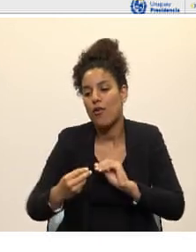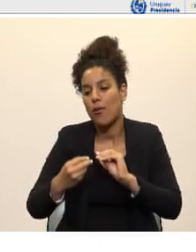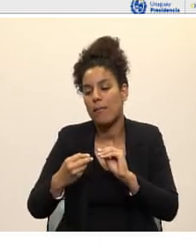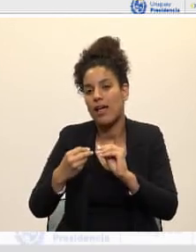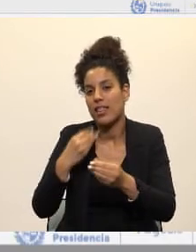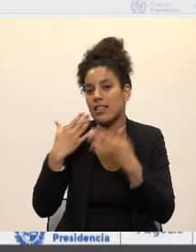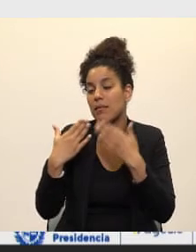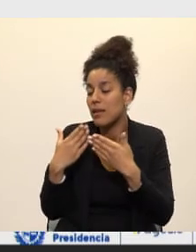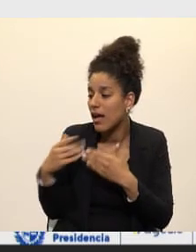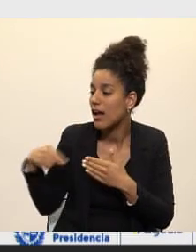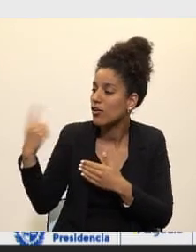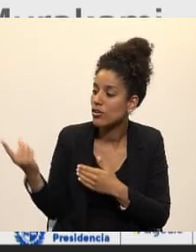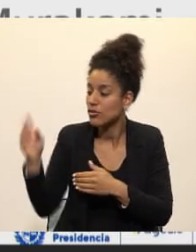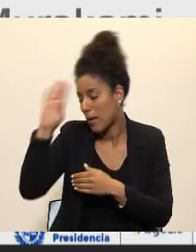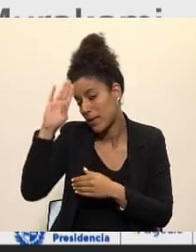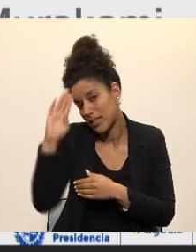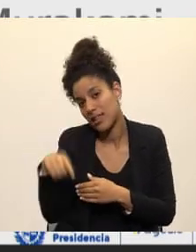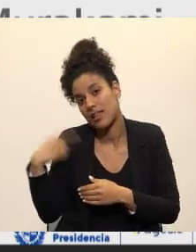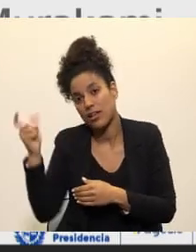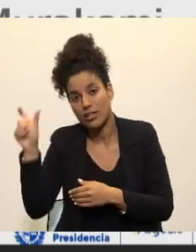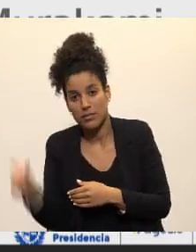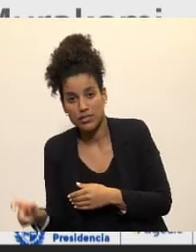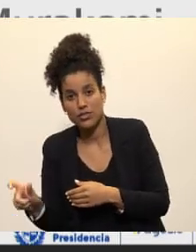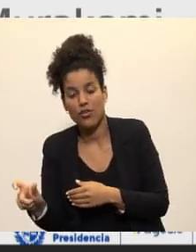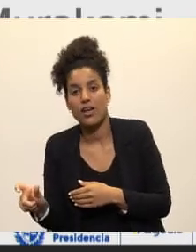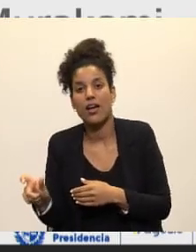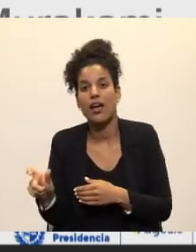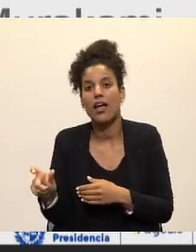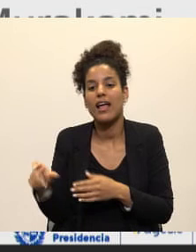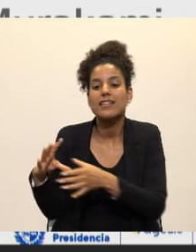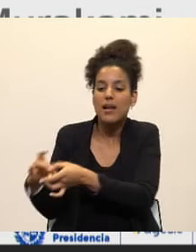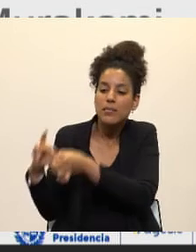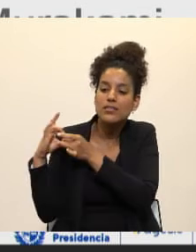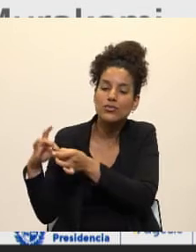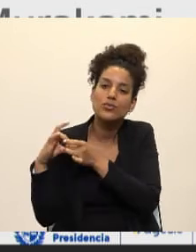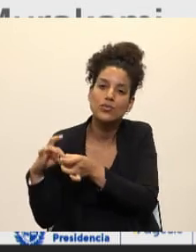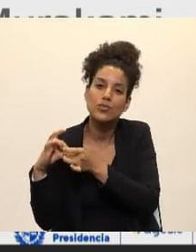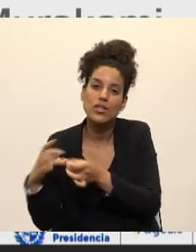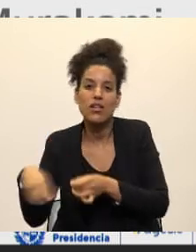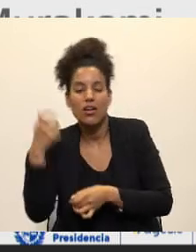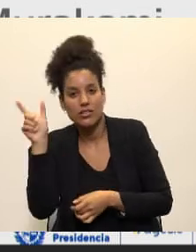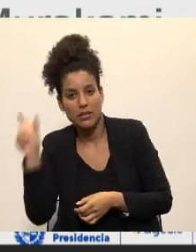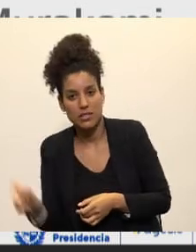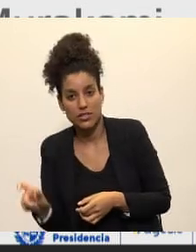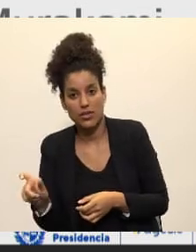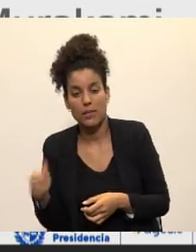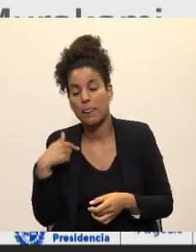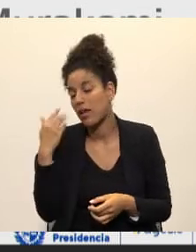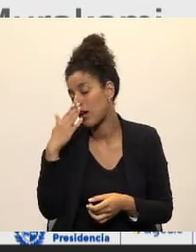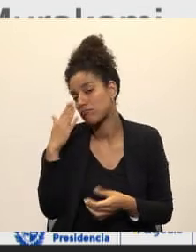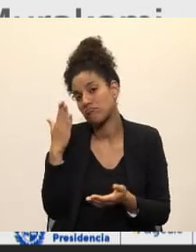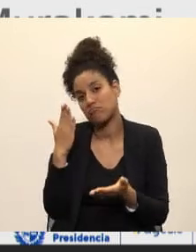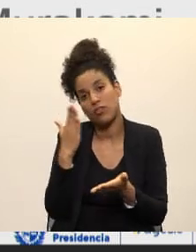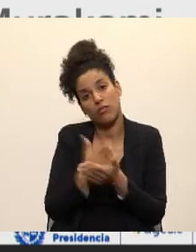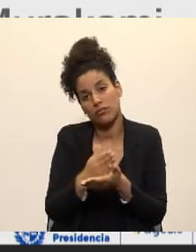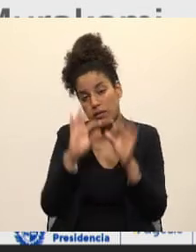solidaridad. Quiero cerrar con esta necesidad de la comunidad y del estar con otros, y voy a terminar con